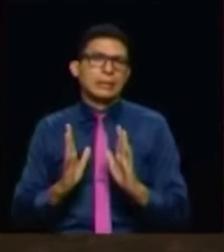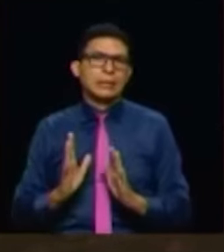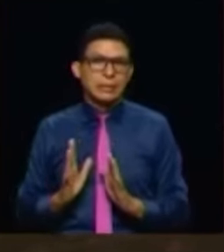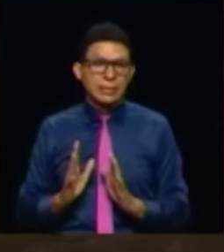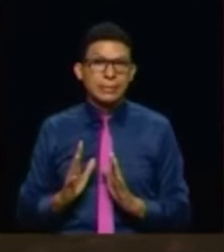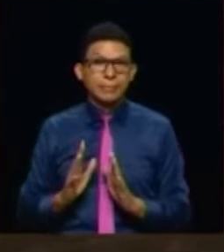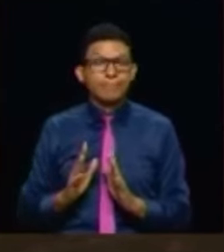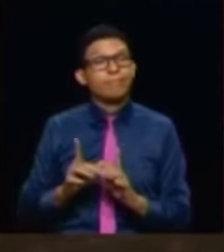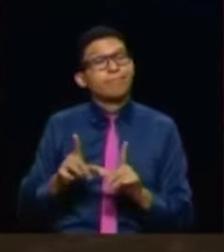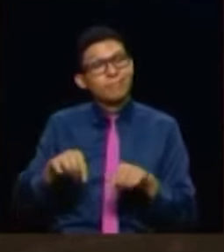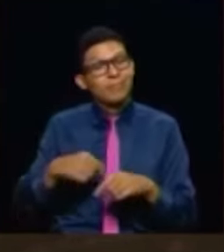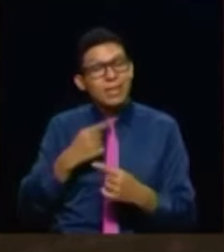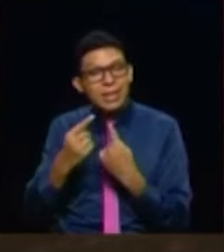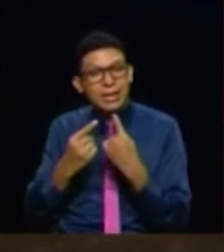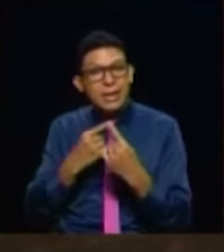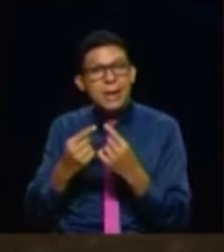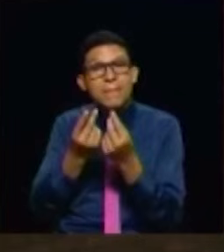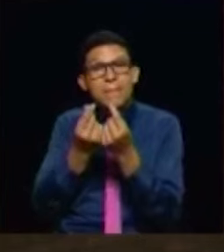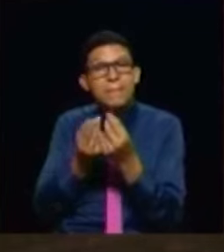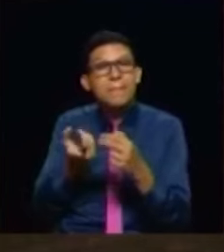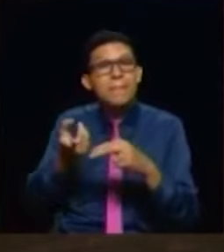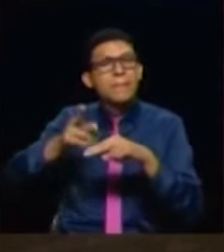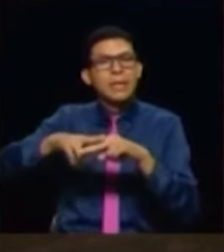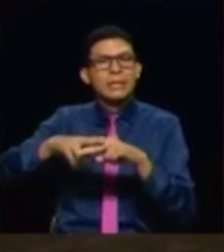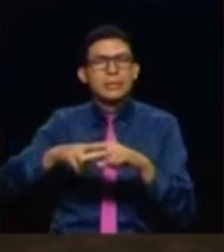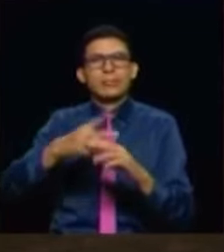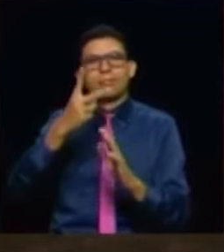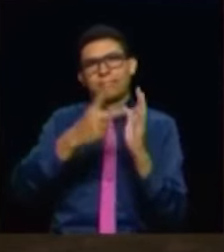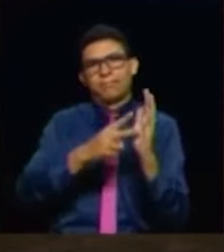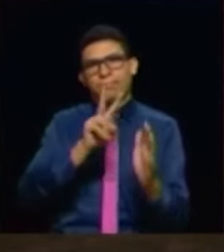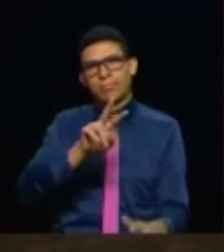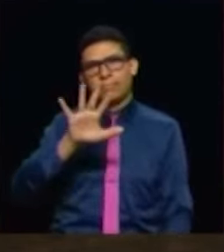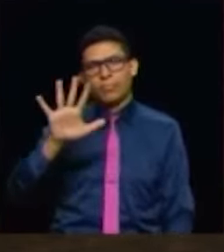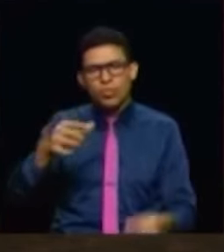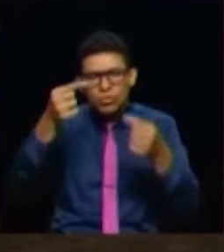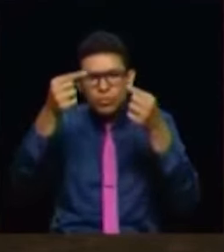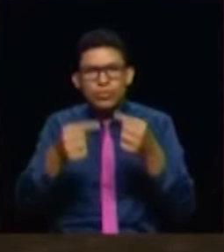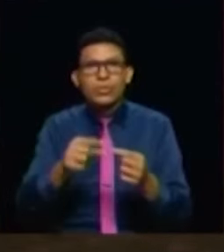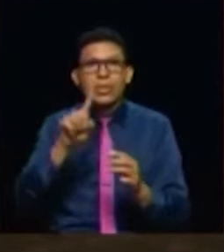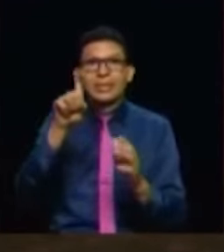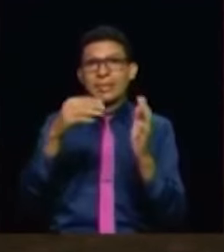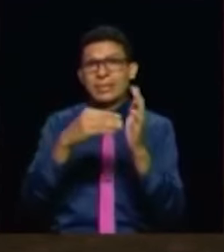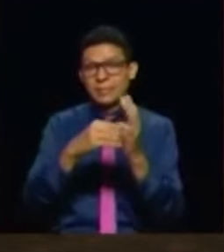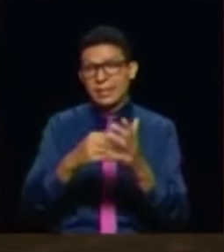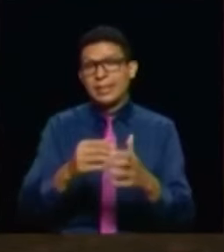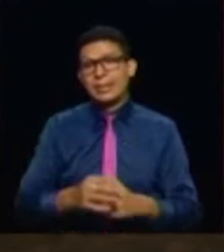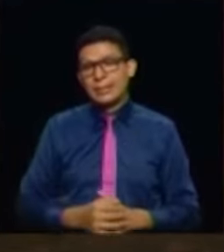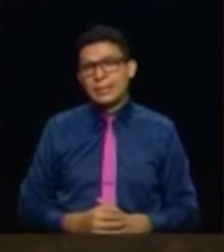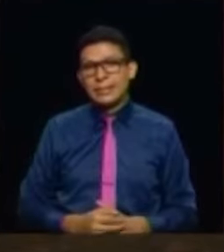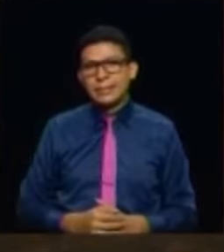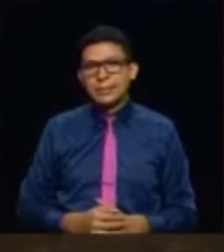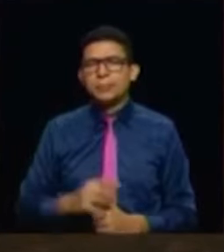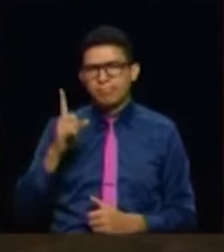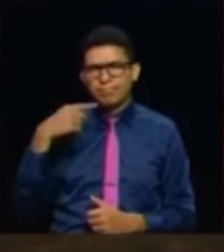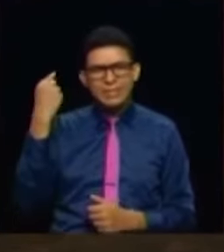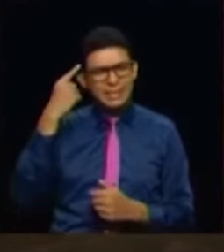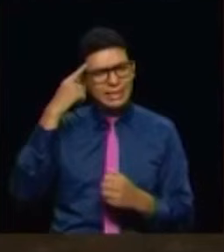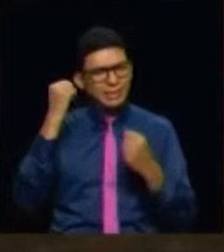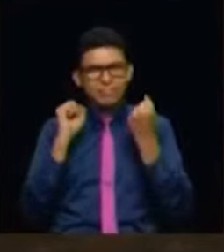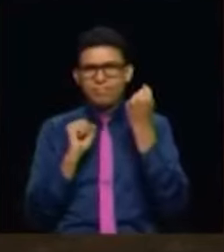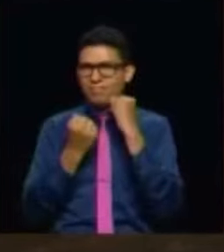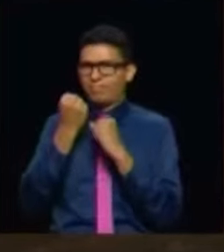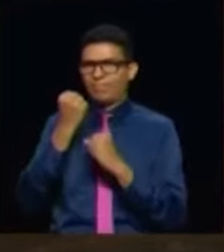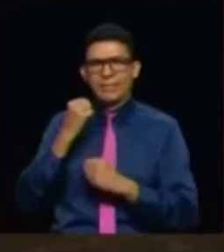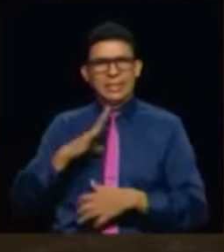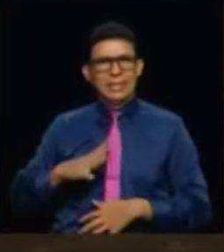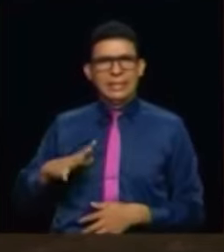se habló de que este mismo valor aumentaría en 2025 para un total de 6.000 pesos, hecho que generó, por supuesto, gran molestia